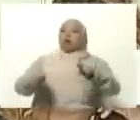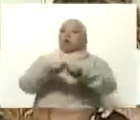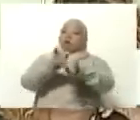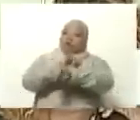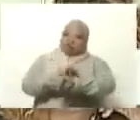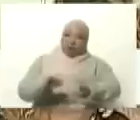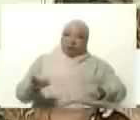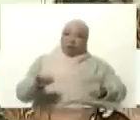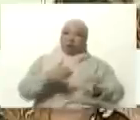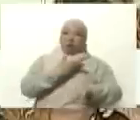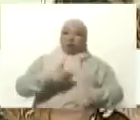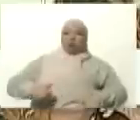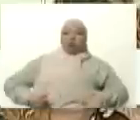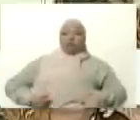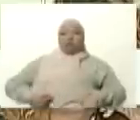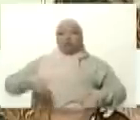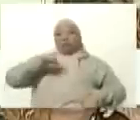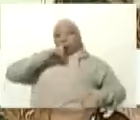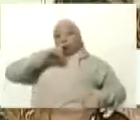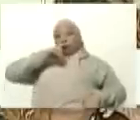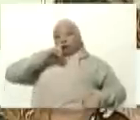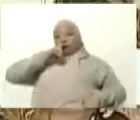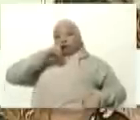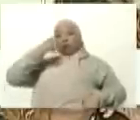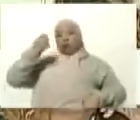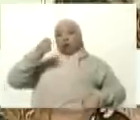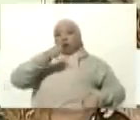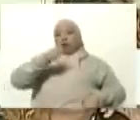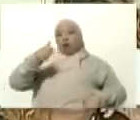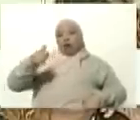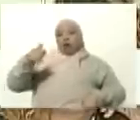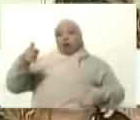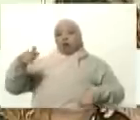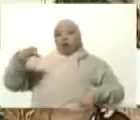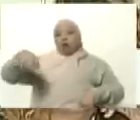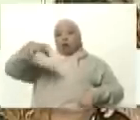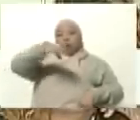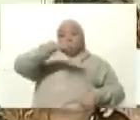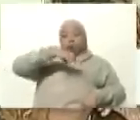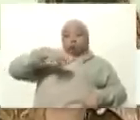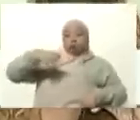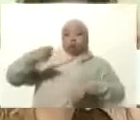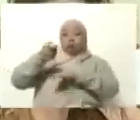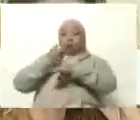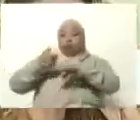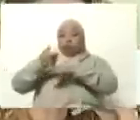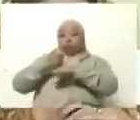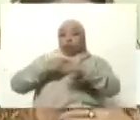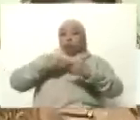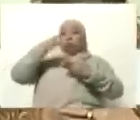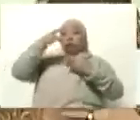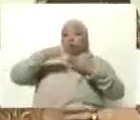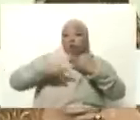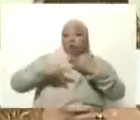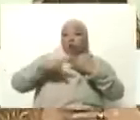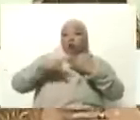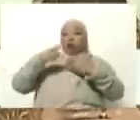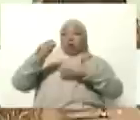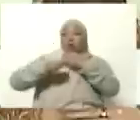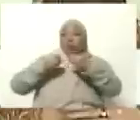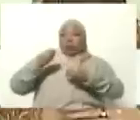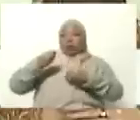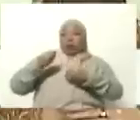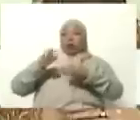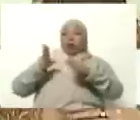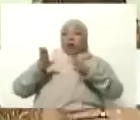finalmente, el presidente de la República, Nicolás Maduro, dijo que cada ejecutivo del Gabinete Nacional realizó proyectos en los cuales se destinarán los fondos de